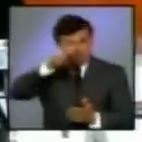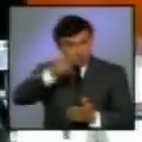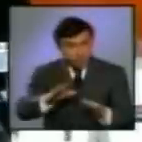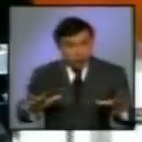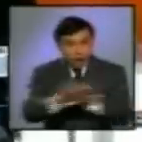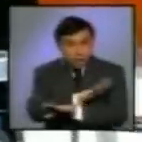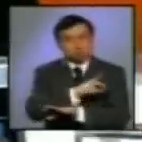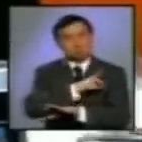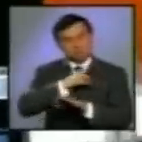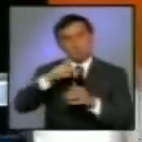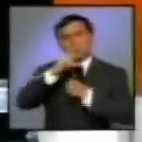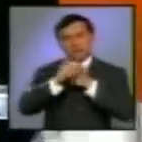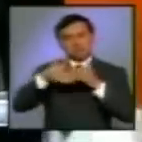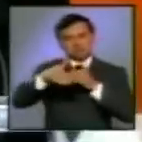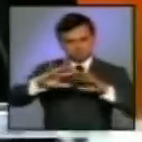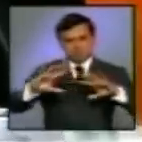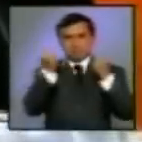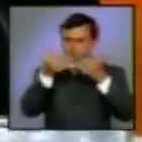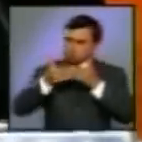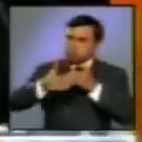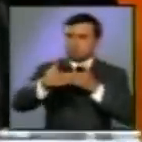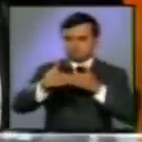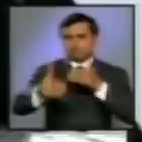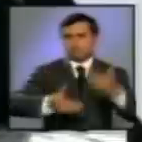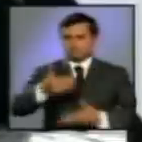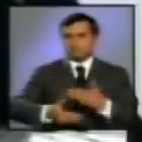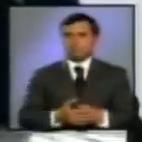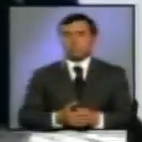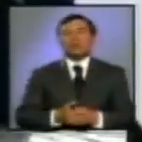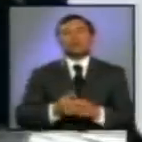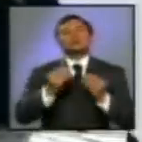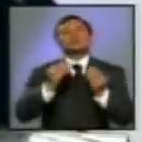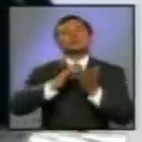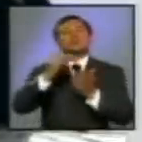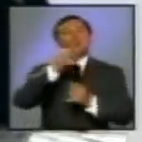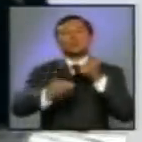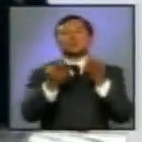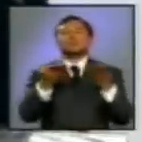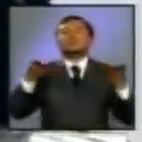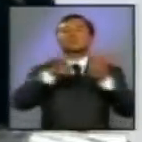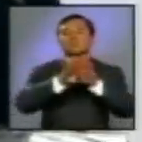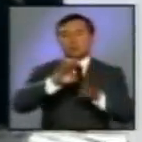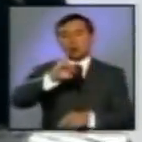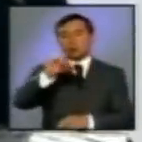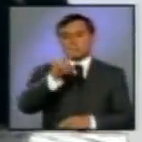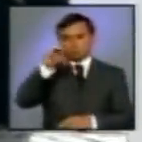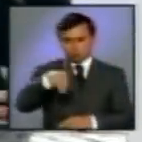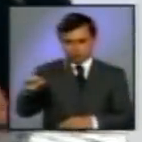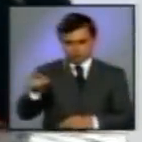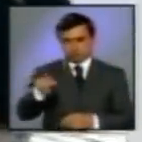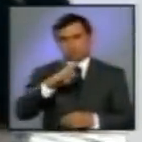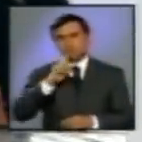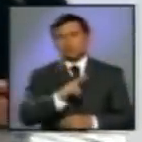Muchas gracias. Y cerramos con la contrarréplica de Josefina Vázquez Mota. Con mucho gusto, Lupita. En materia de